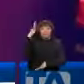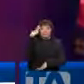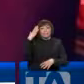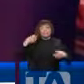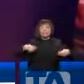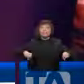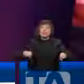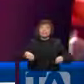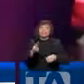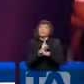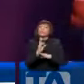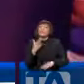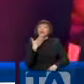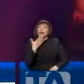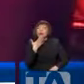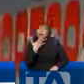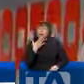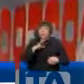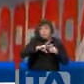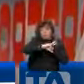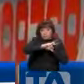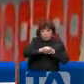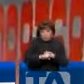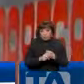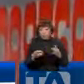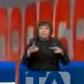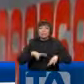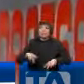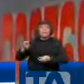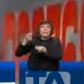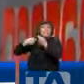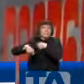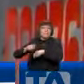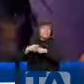roban para utilizarlas en hechos delictivos o las llevan a vender a